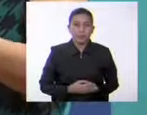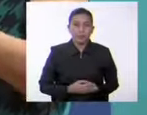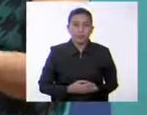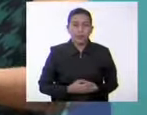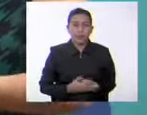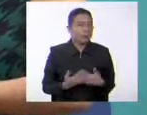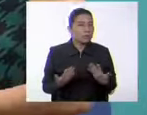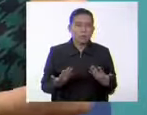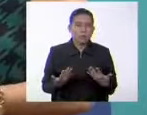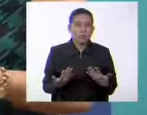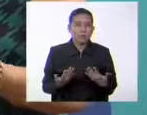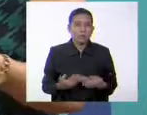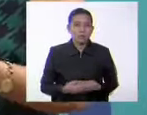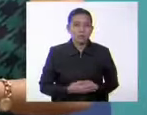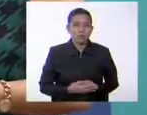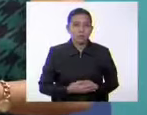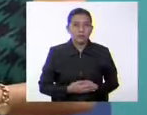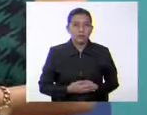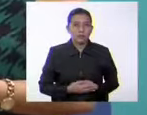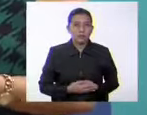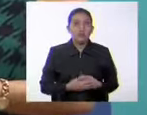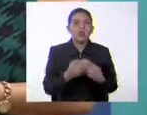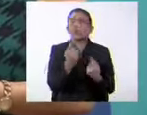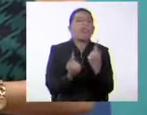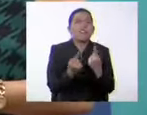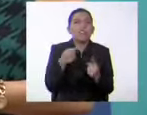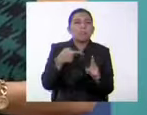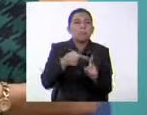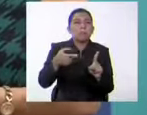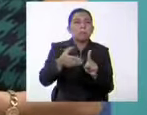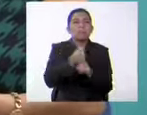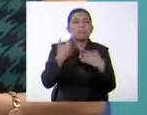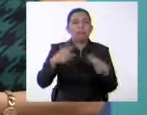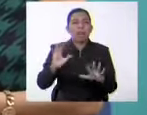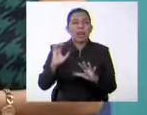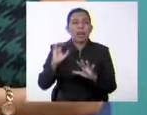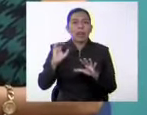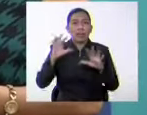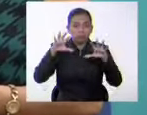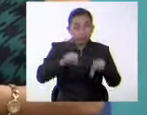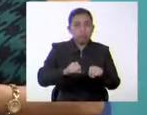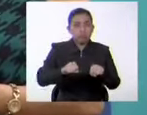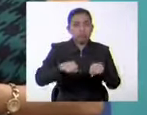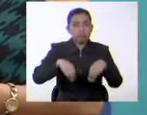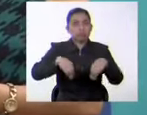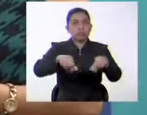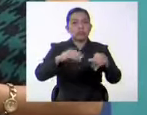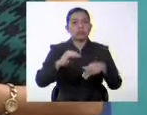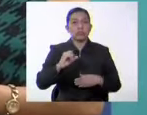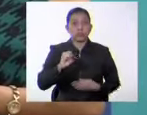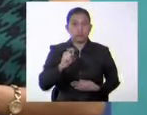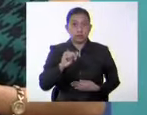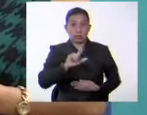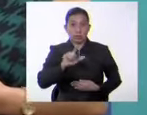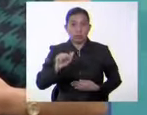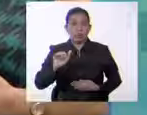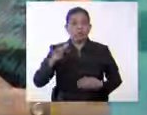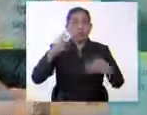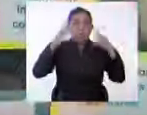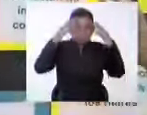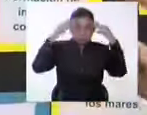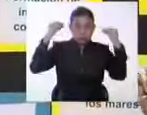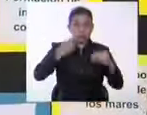qué es lo que se logró con esos descubrimientos? Castilla, a través de Cristóbal Colón y de los